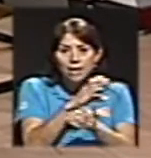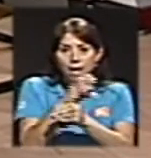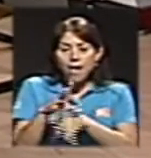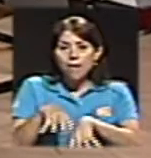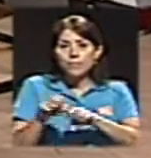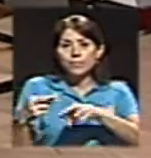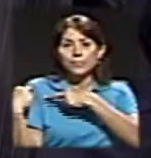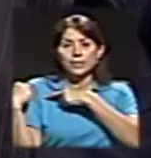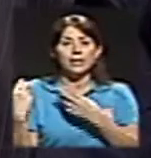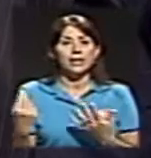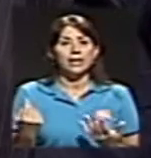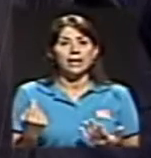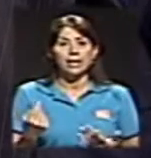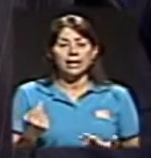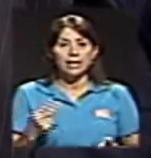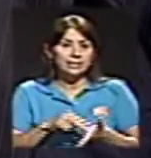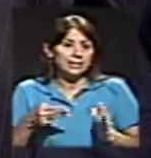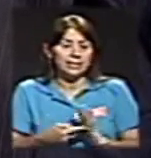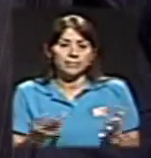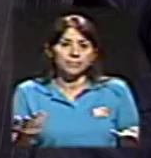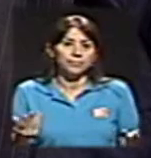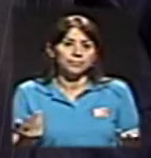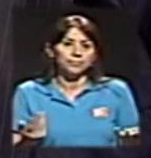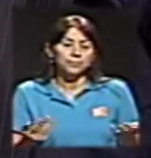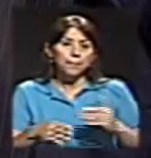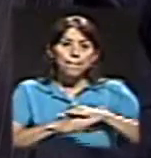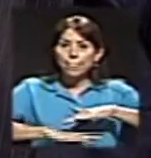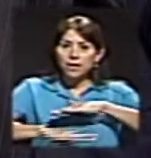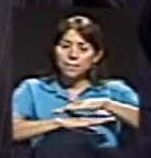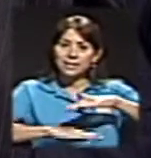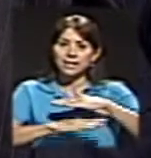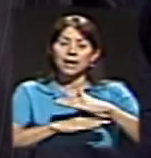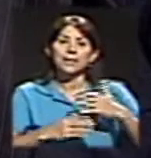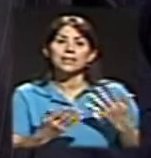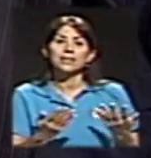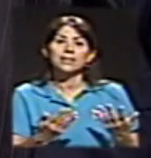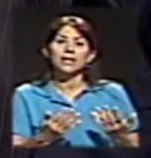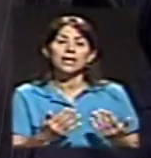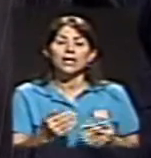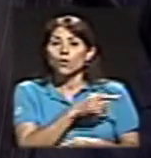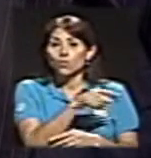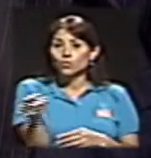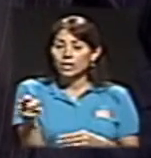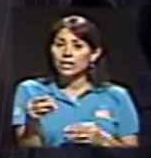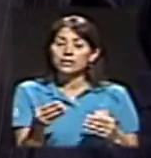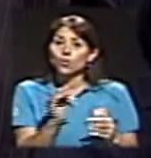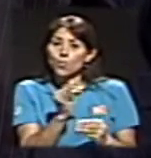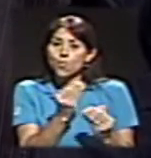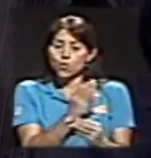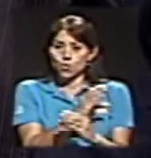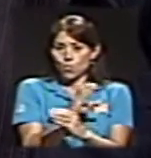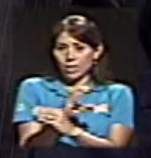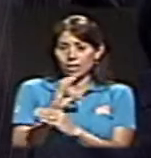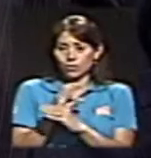Es decir, básicamente son parsimoniosos en el gasto